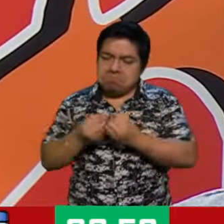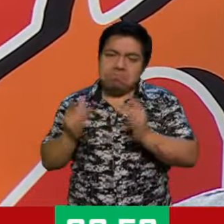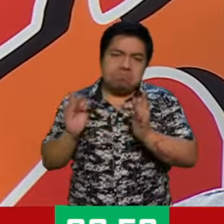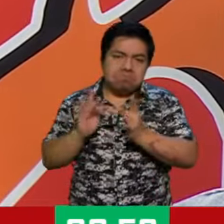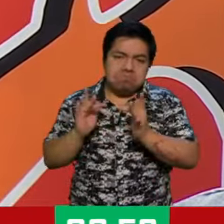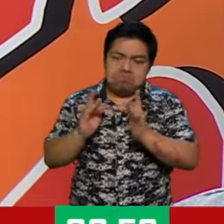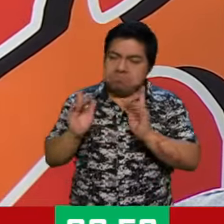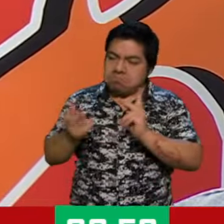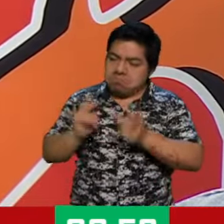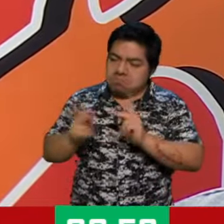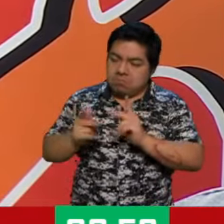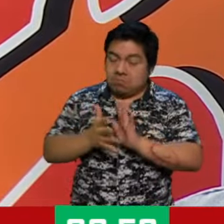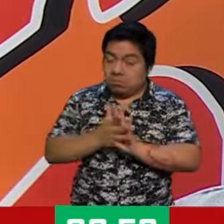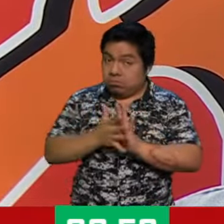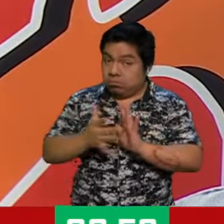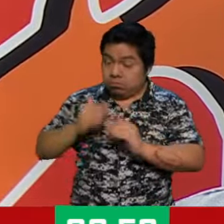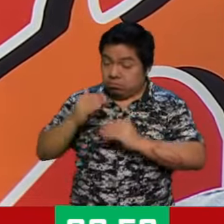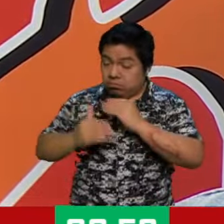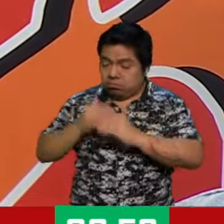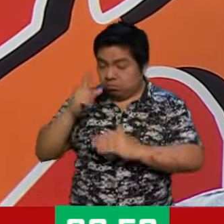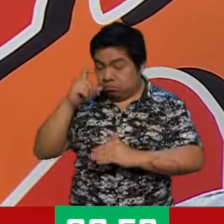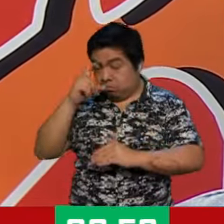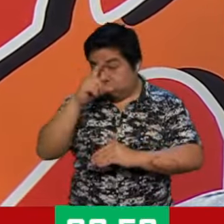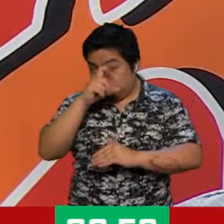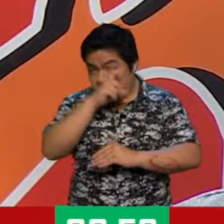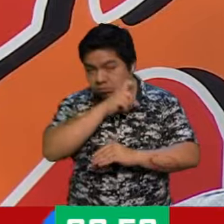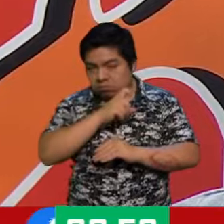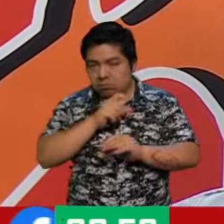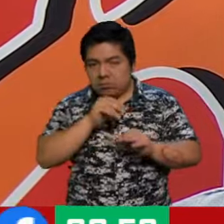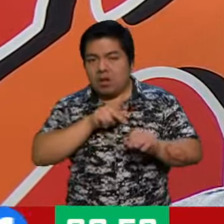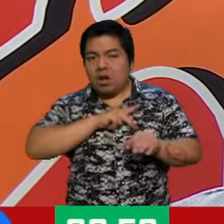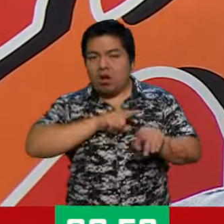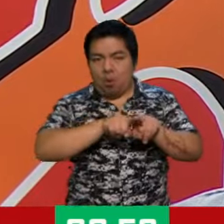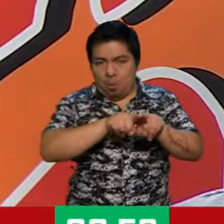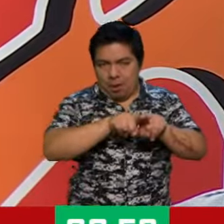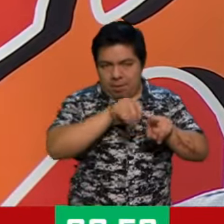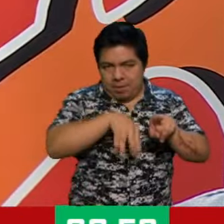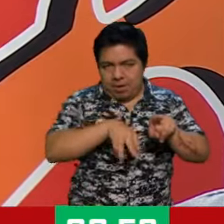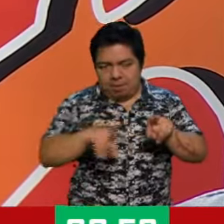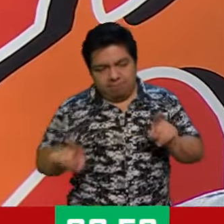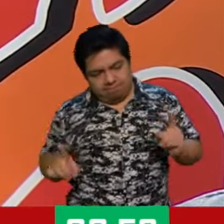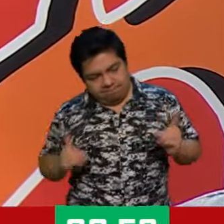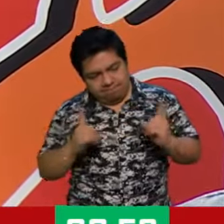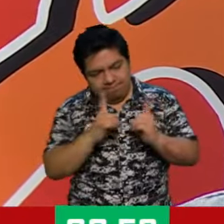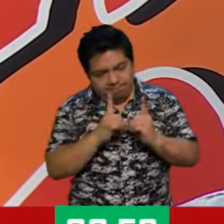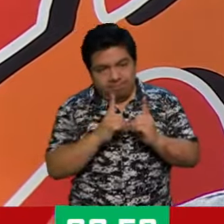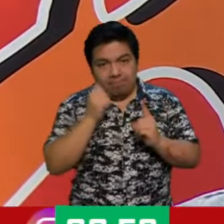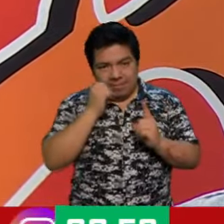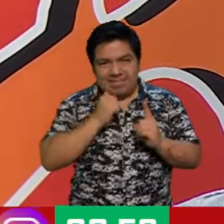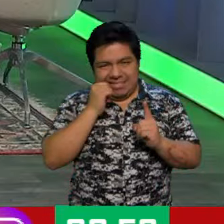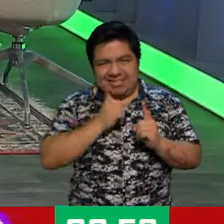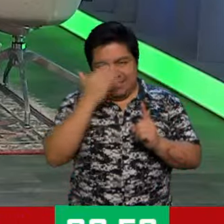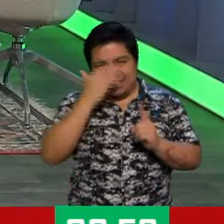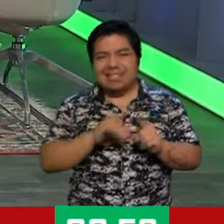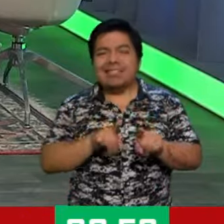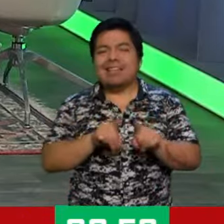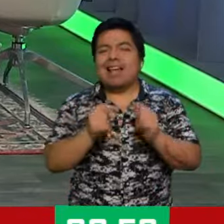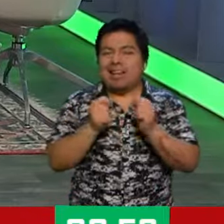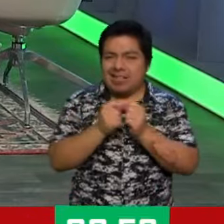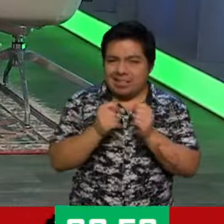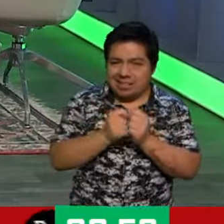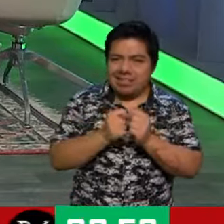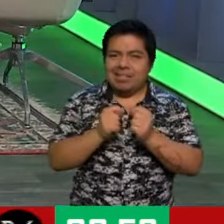un proceso difícil. Pero empecé a acercarme principalmente con mi hermana y pues así casi siempre primero es la sí. tía, la hermana. Sí,